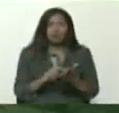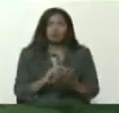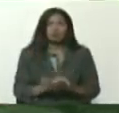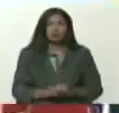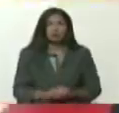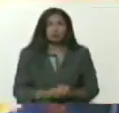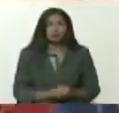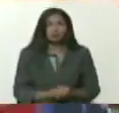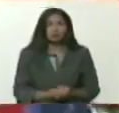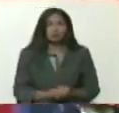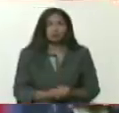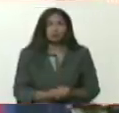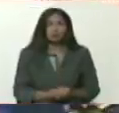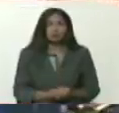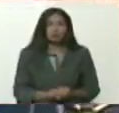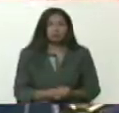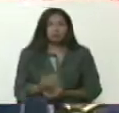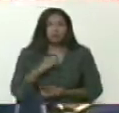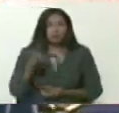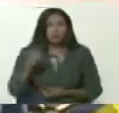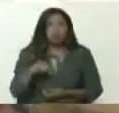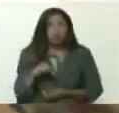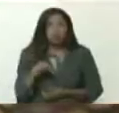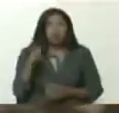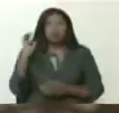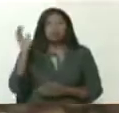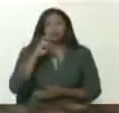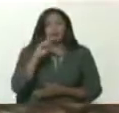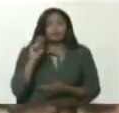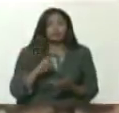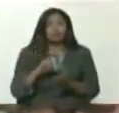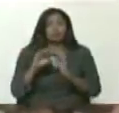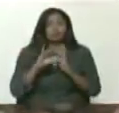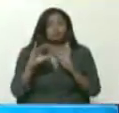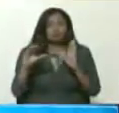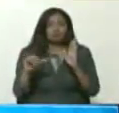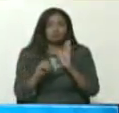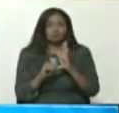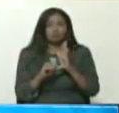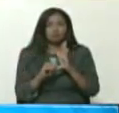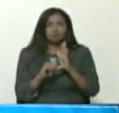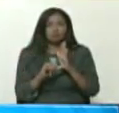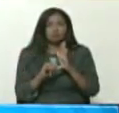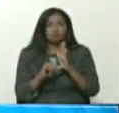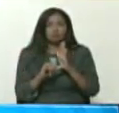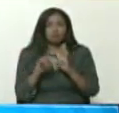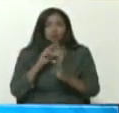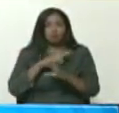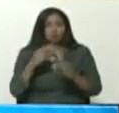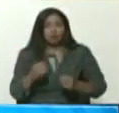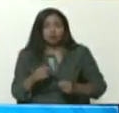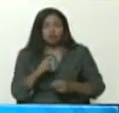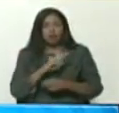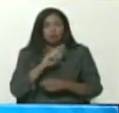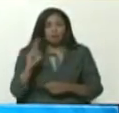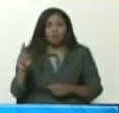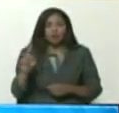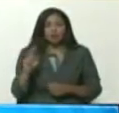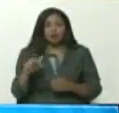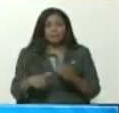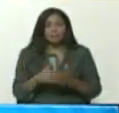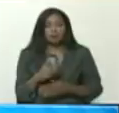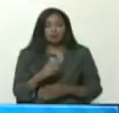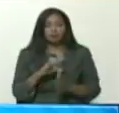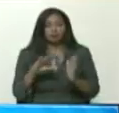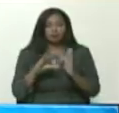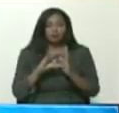está deliberando. Tenemos la Asamblea Nacional Constituyente. que es el gran poder de la República, el gran poder